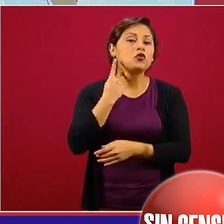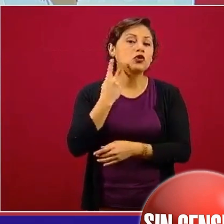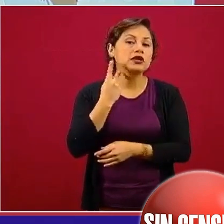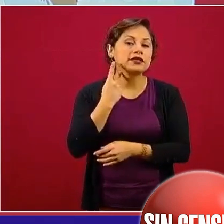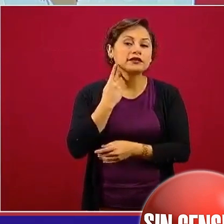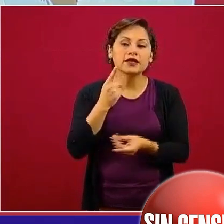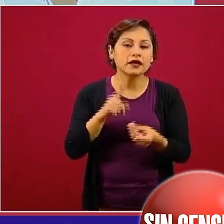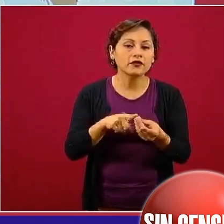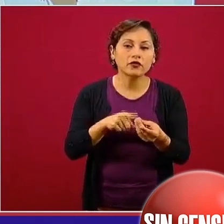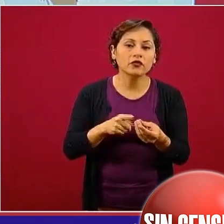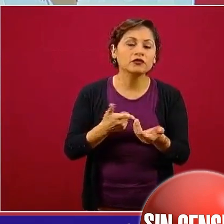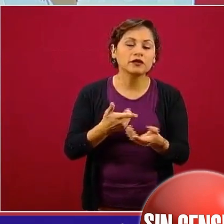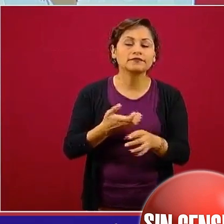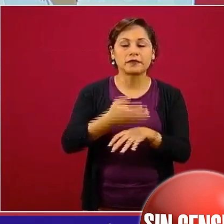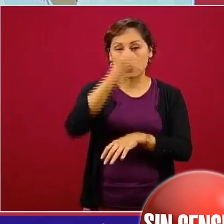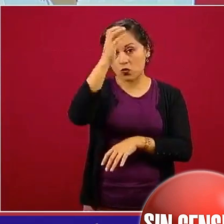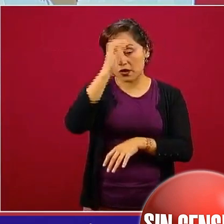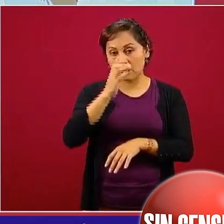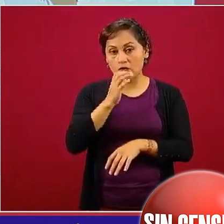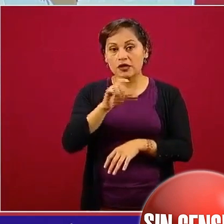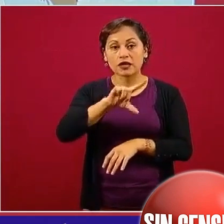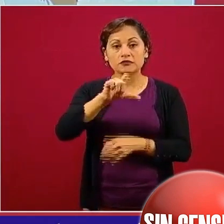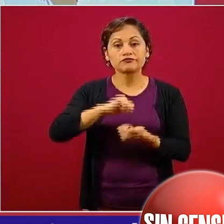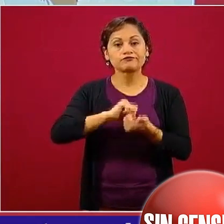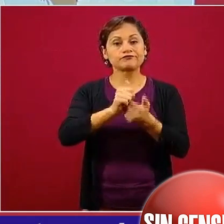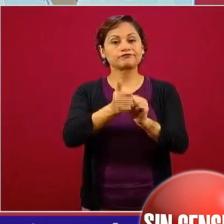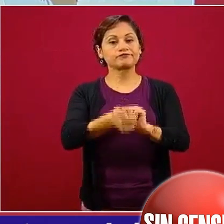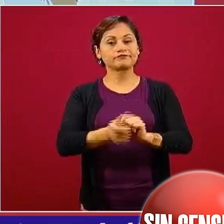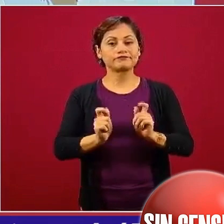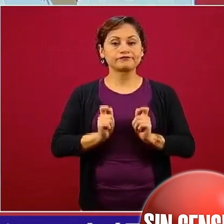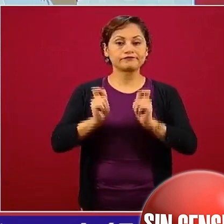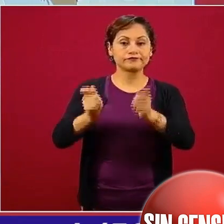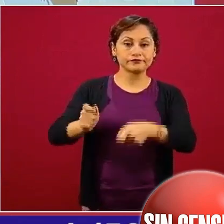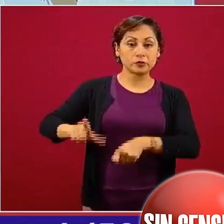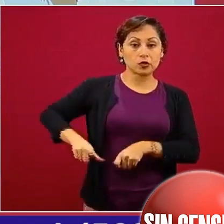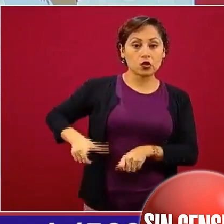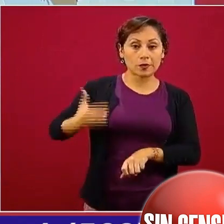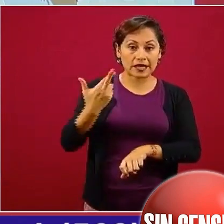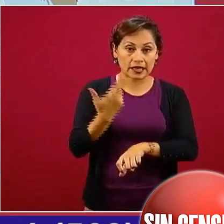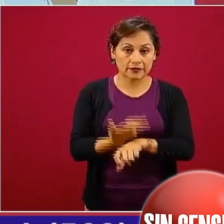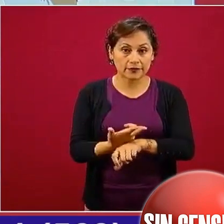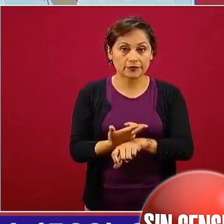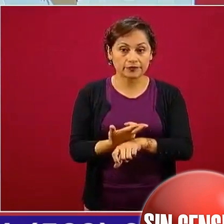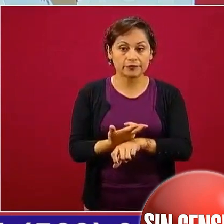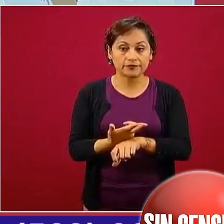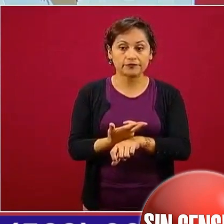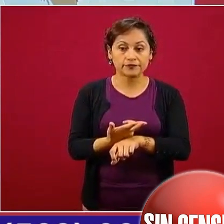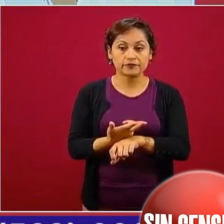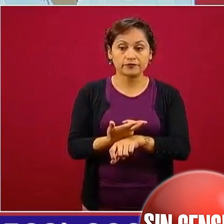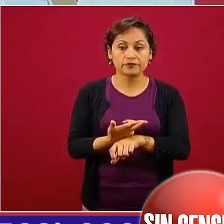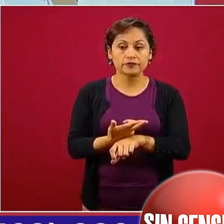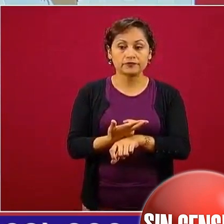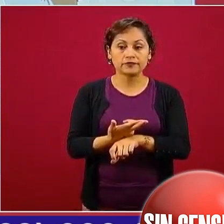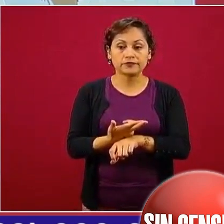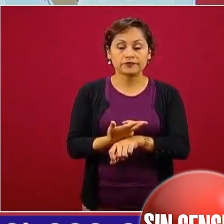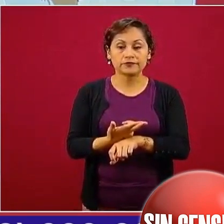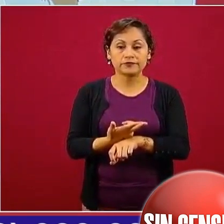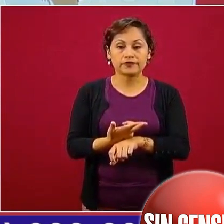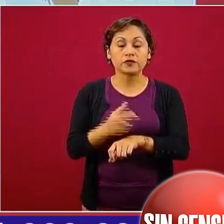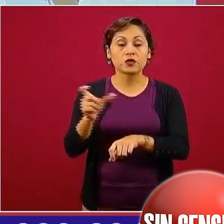llega a ser gobernador, siendo presidente ya después del